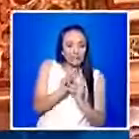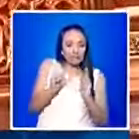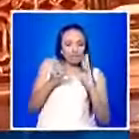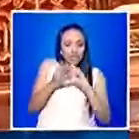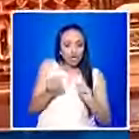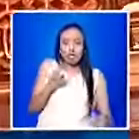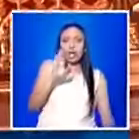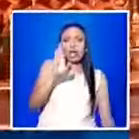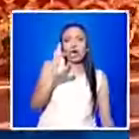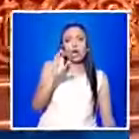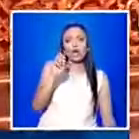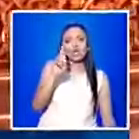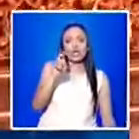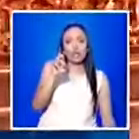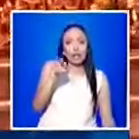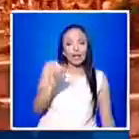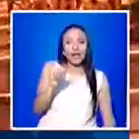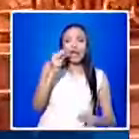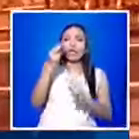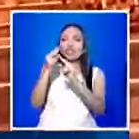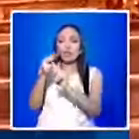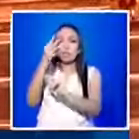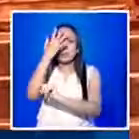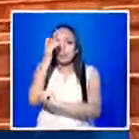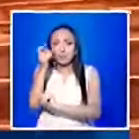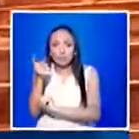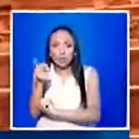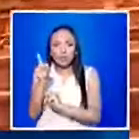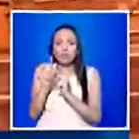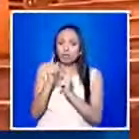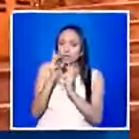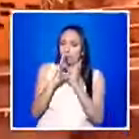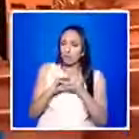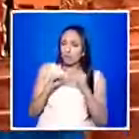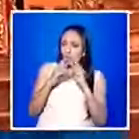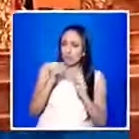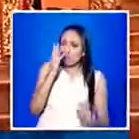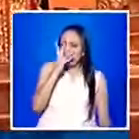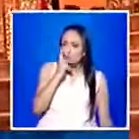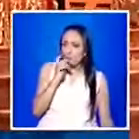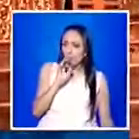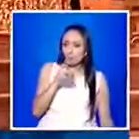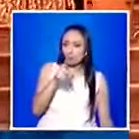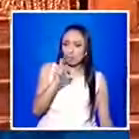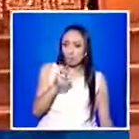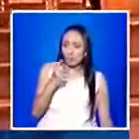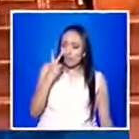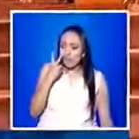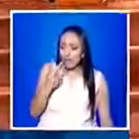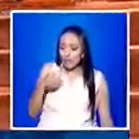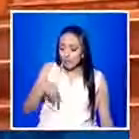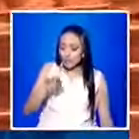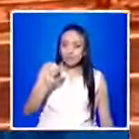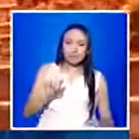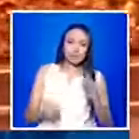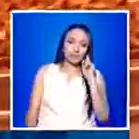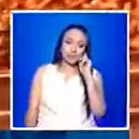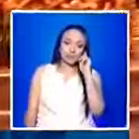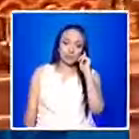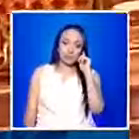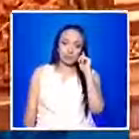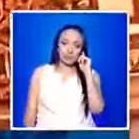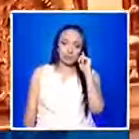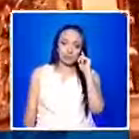torera, por qué la llaman así, todo tiene un porqué, es una historia fantástica que la van a poder revivir este sábado. Escuchémosle un poquito a ver